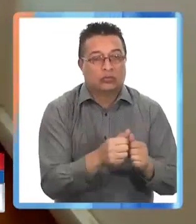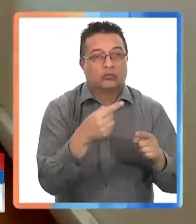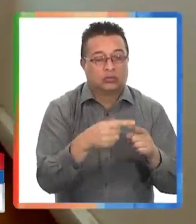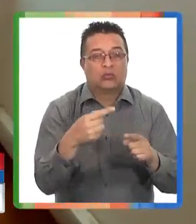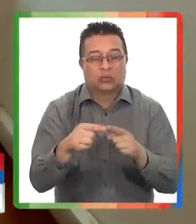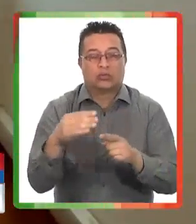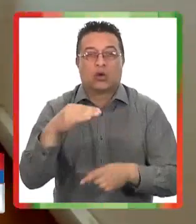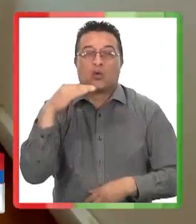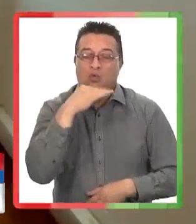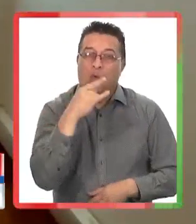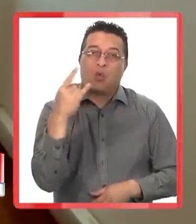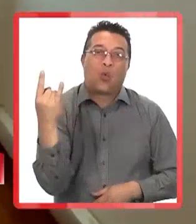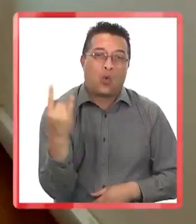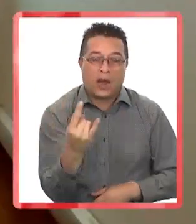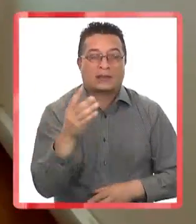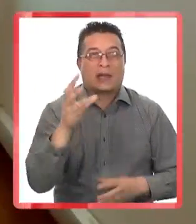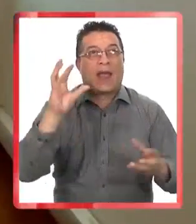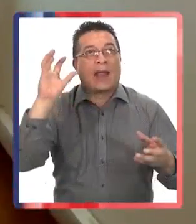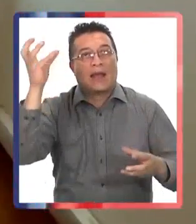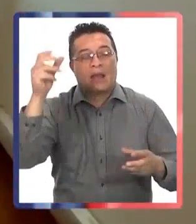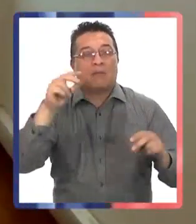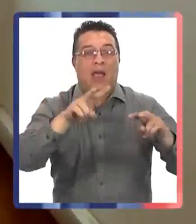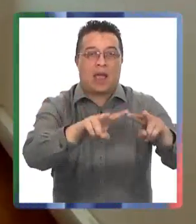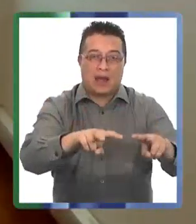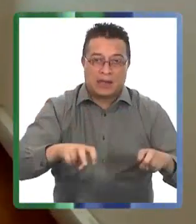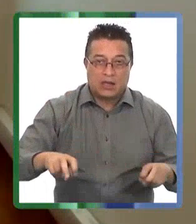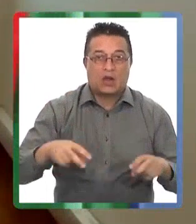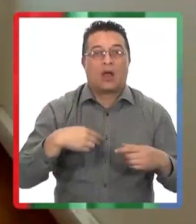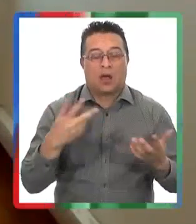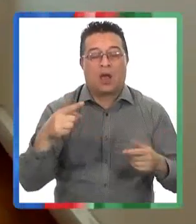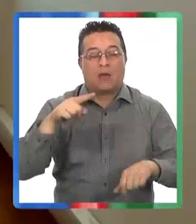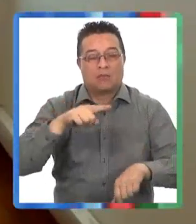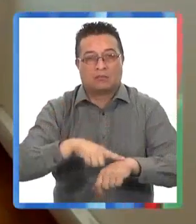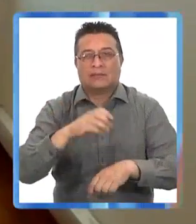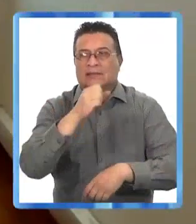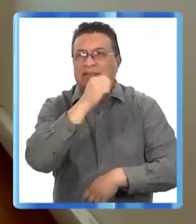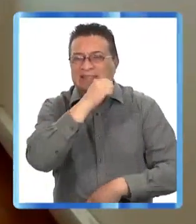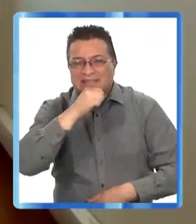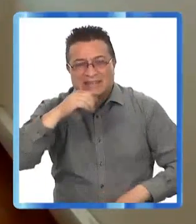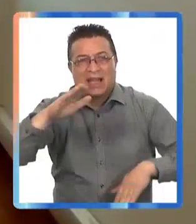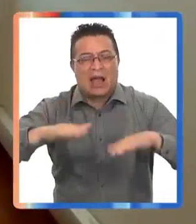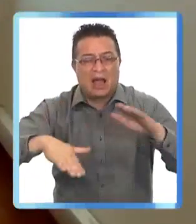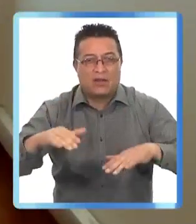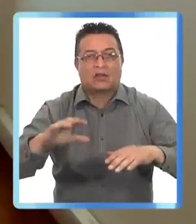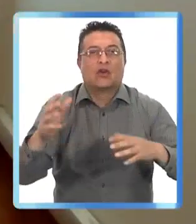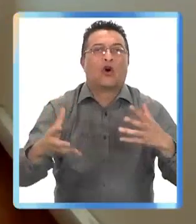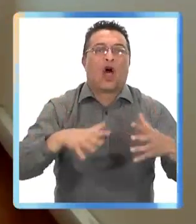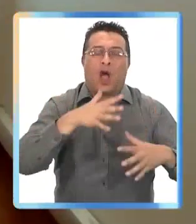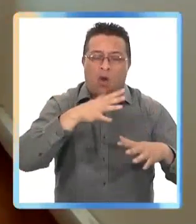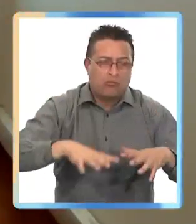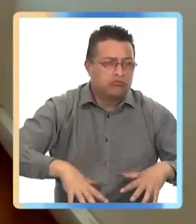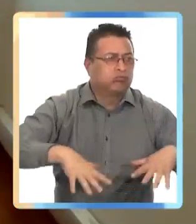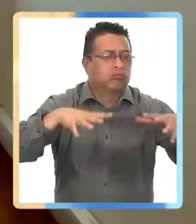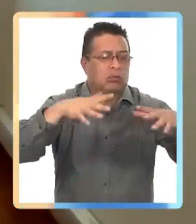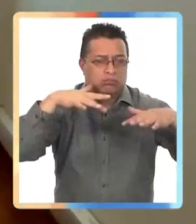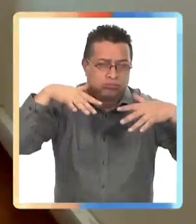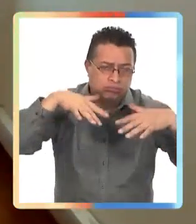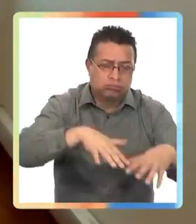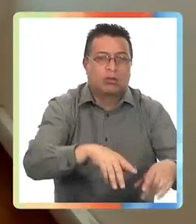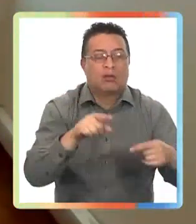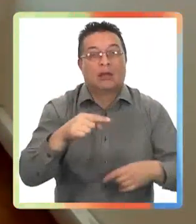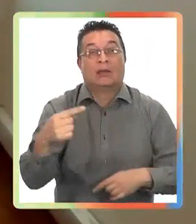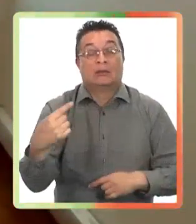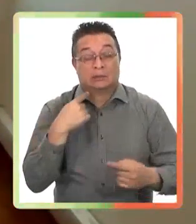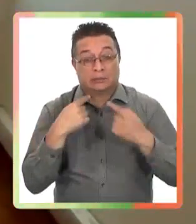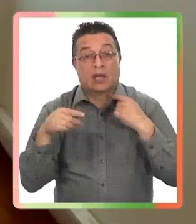con una serie de emergencias climáticas, agrícolas. En momentos son sequías, en otros momentos son inundaciones. Sabemos,